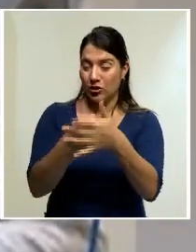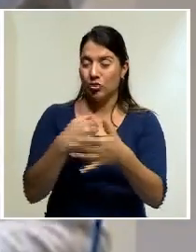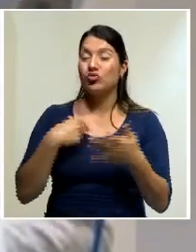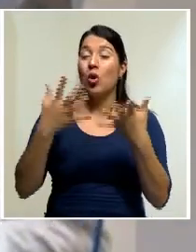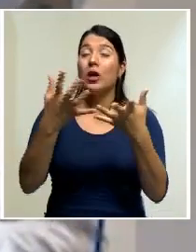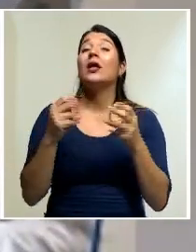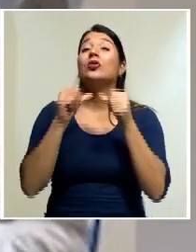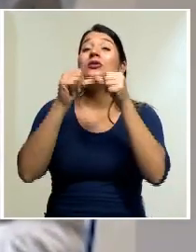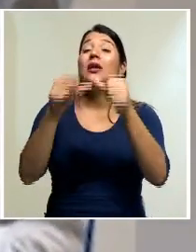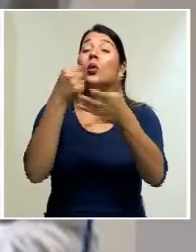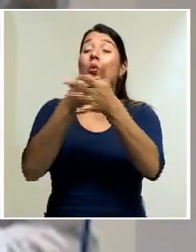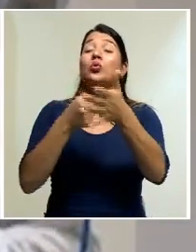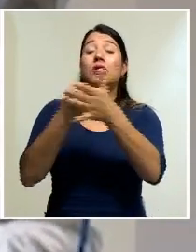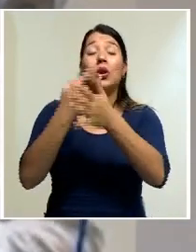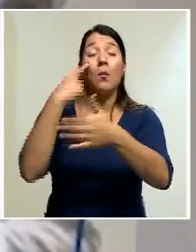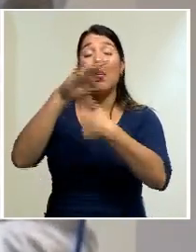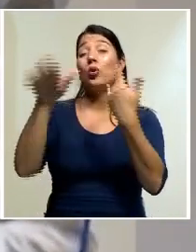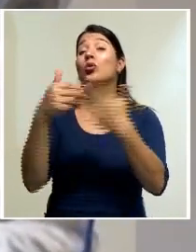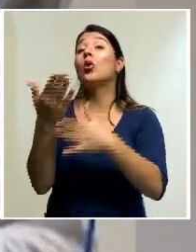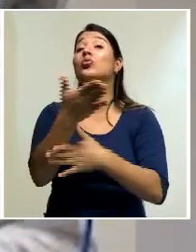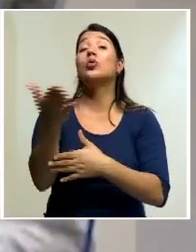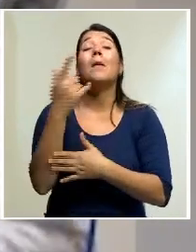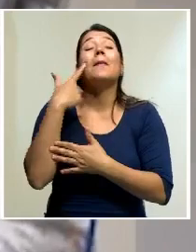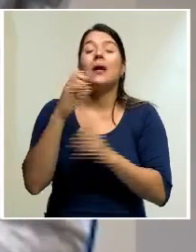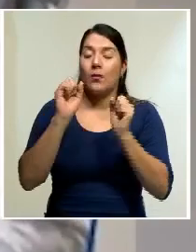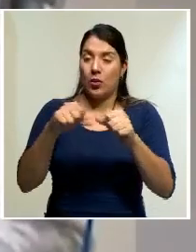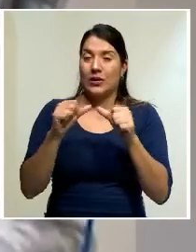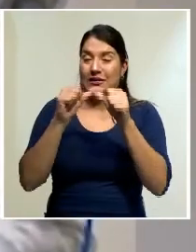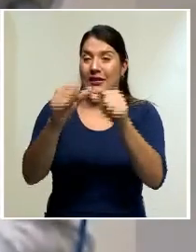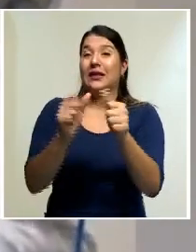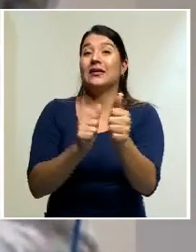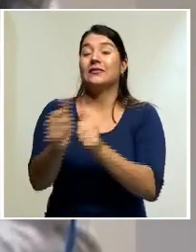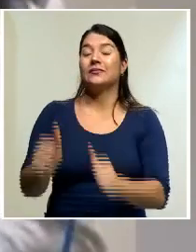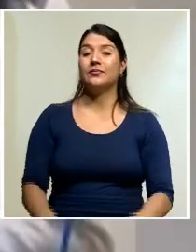a seguir luchando por todos ustedes para poder sacar este país adelante. No sé si...